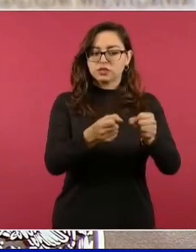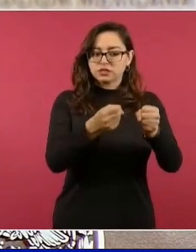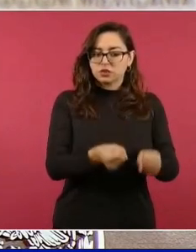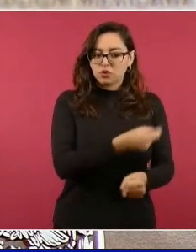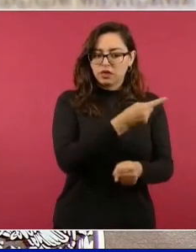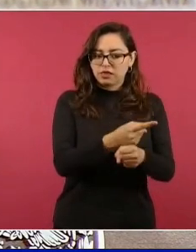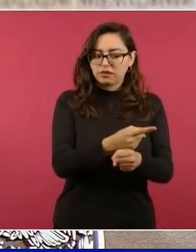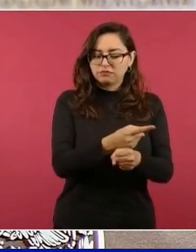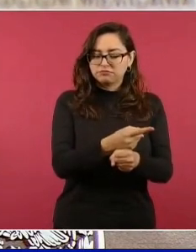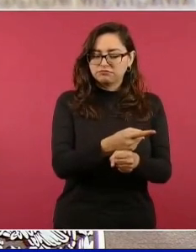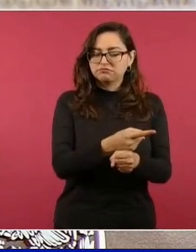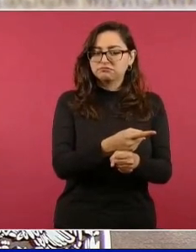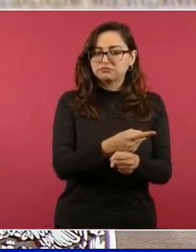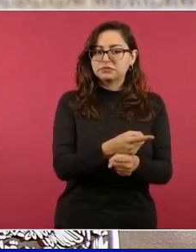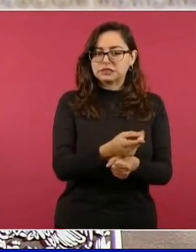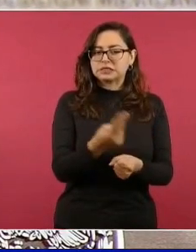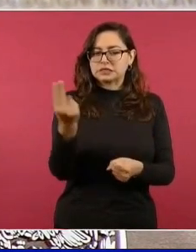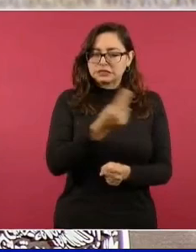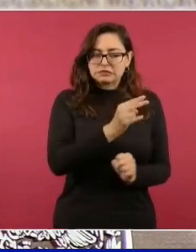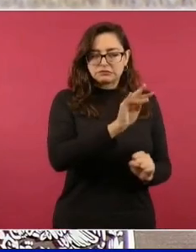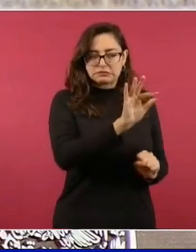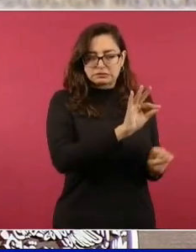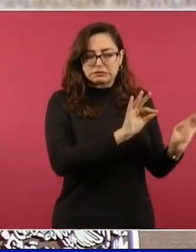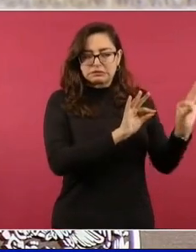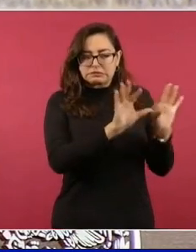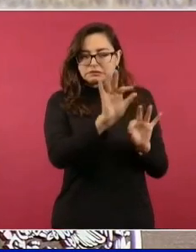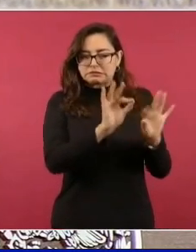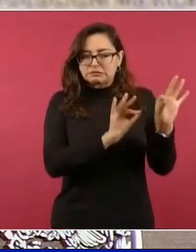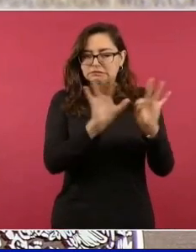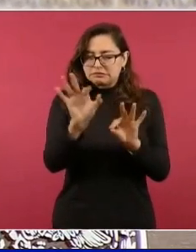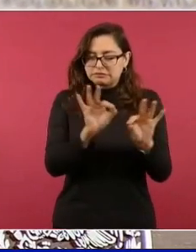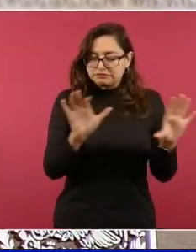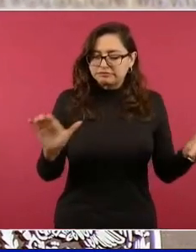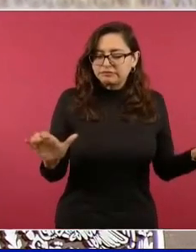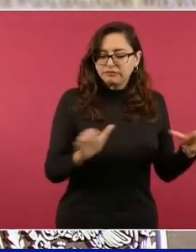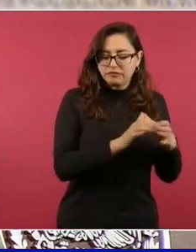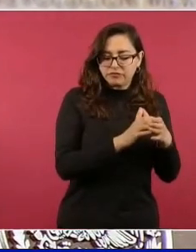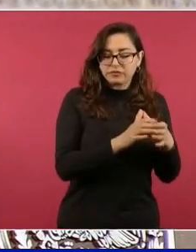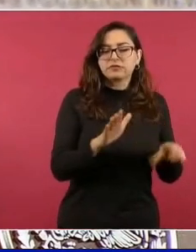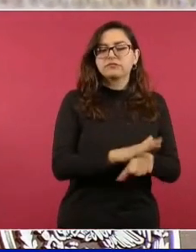atención a los temas de seguridad, porque ya se hace